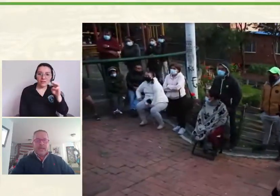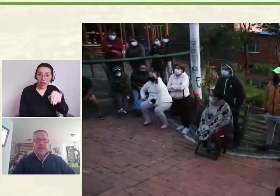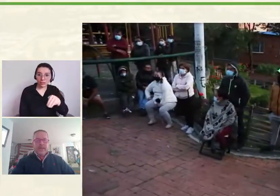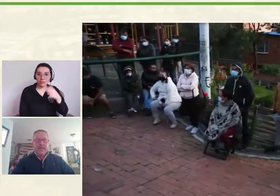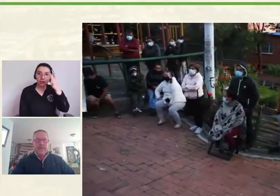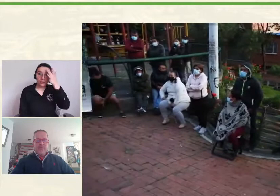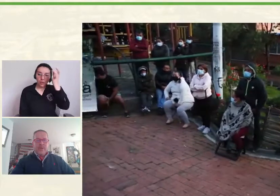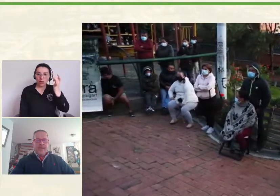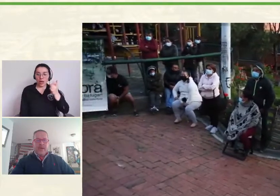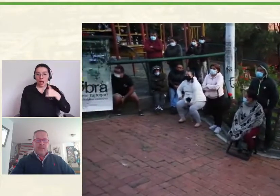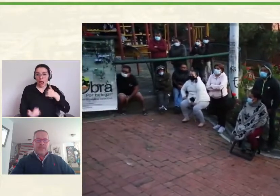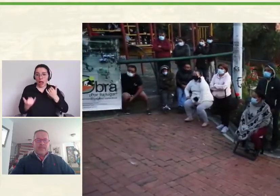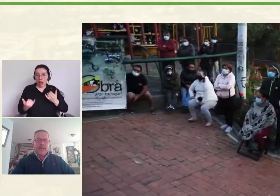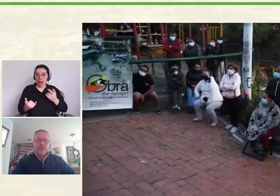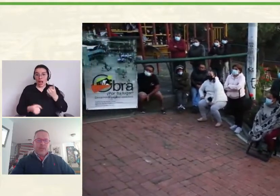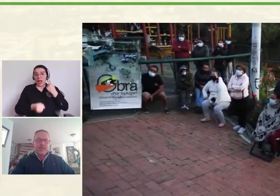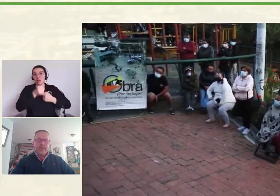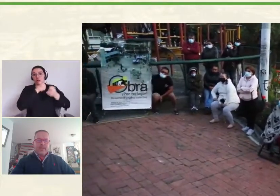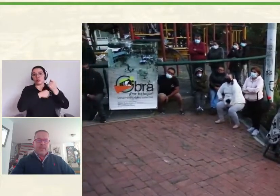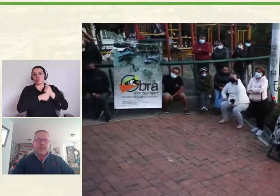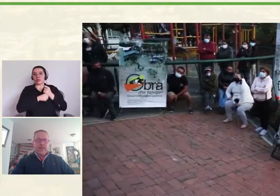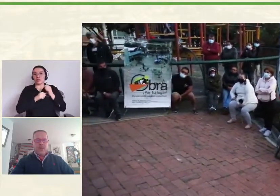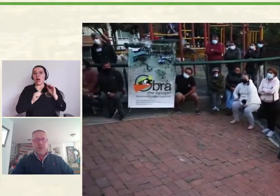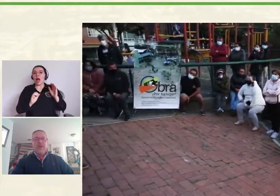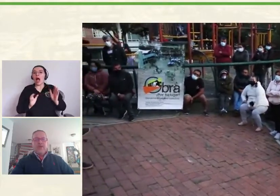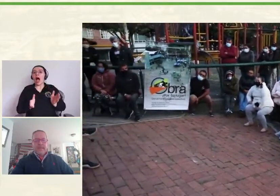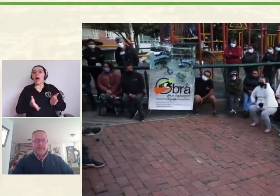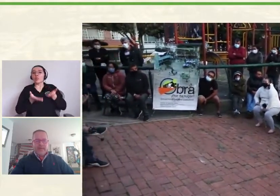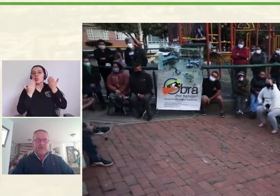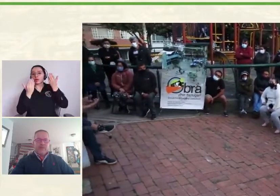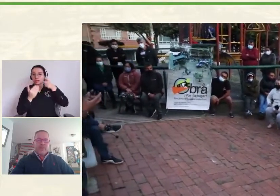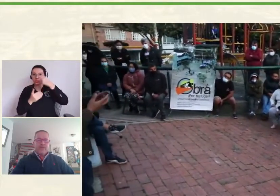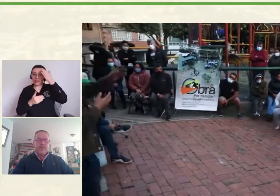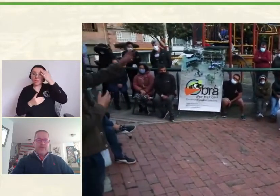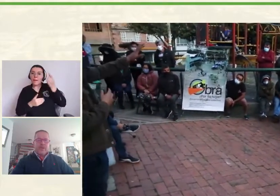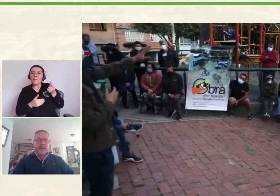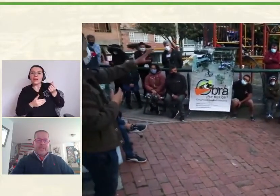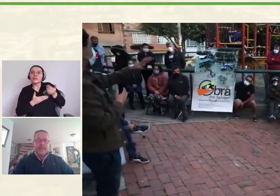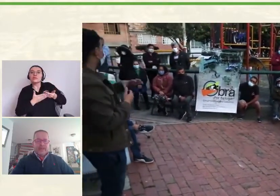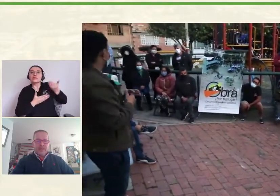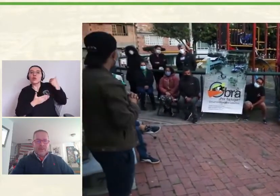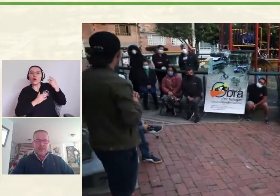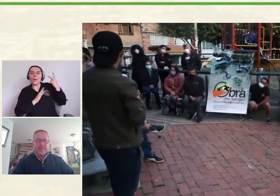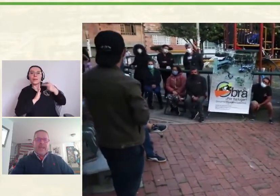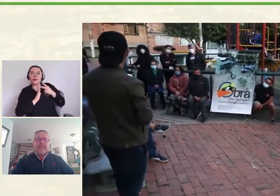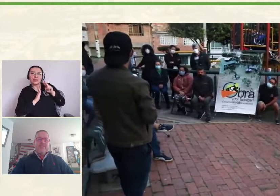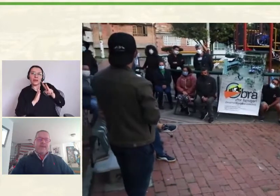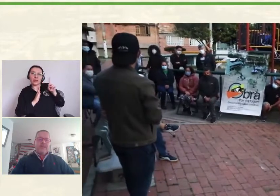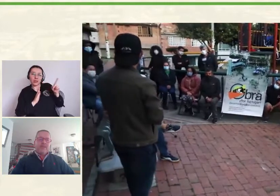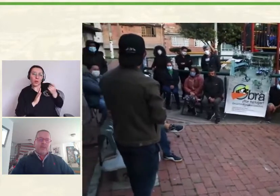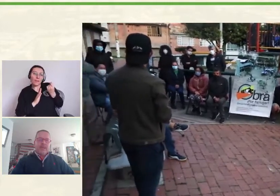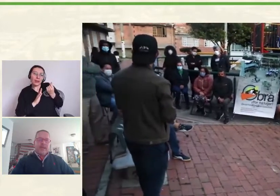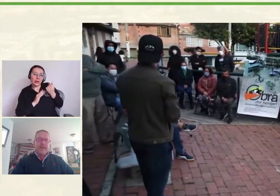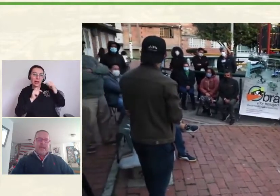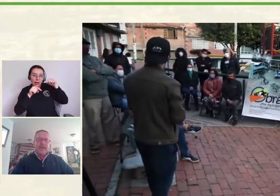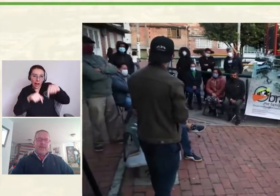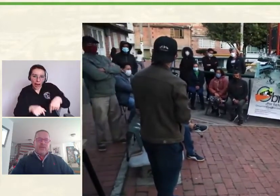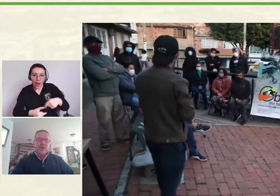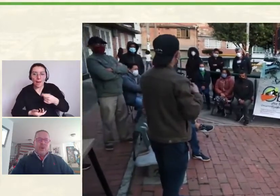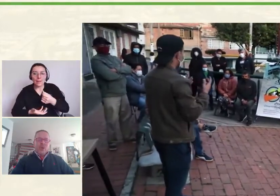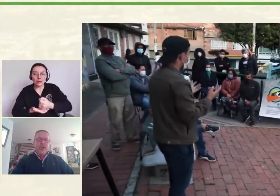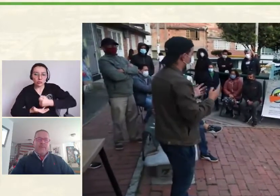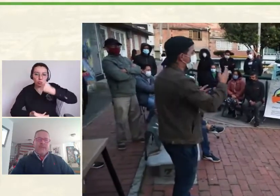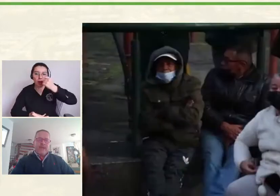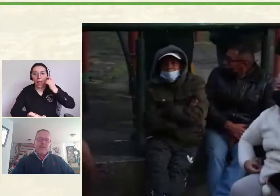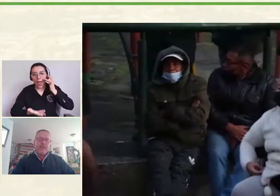el área el año pasado pues estaba con precios del 2021, ya tenemos un presupuesto del 2022 y más eso también el área